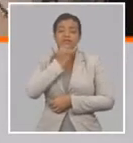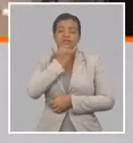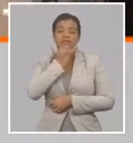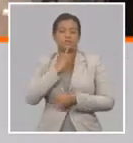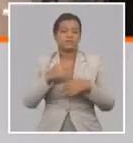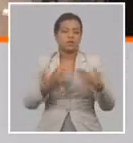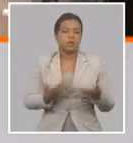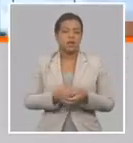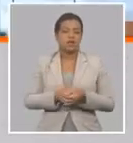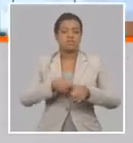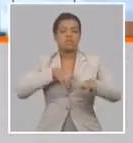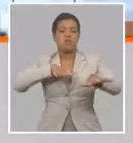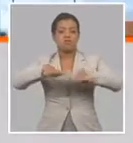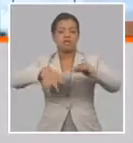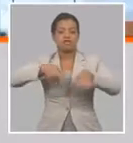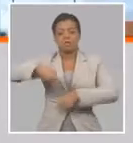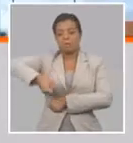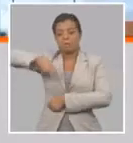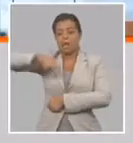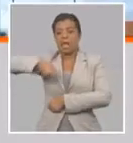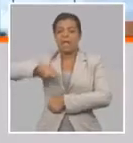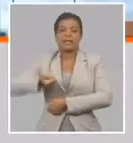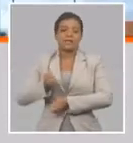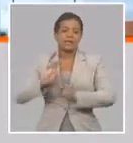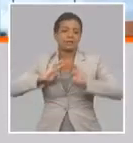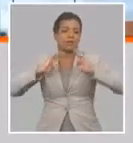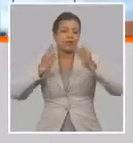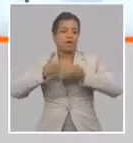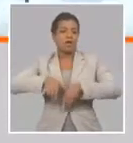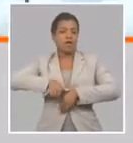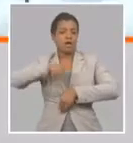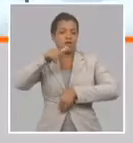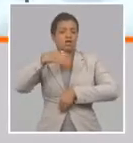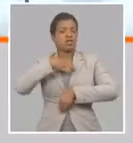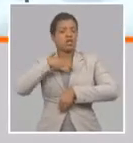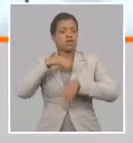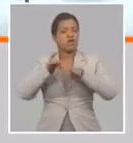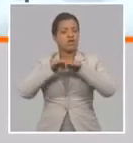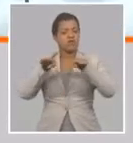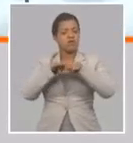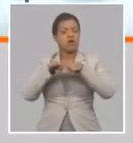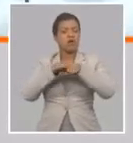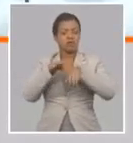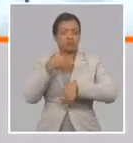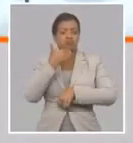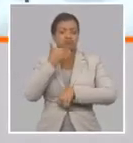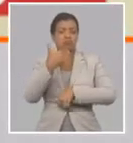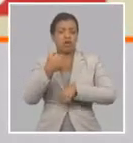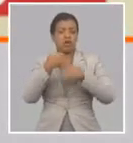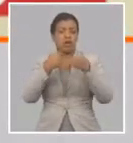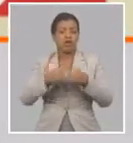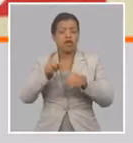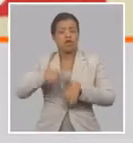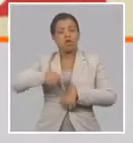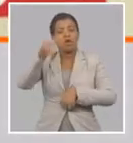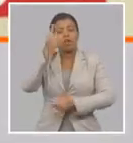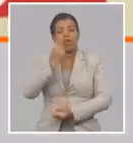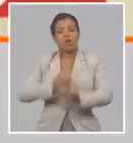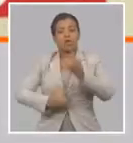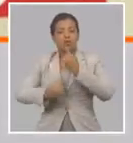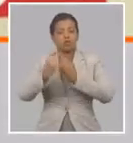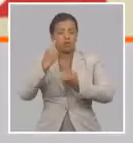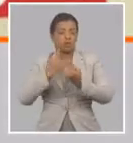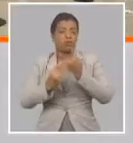de las cargas aéreas que independientemente que han mantenido un nivel de vitalidad por la permanencia de los vuelos humanitarios vuelos